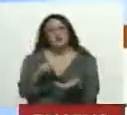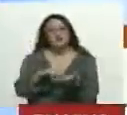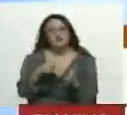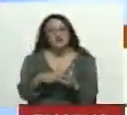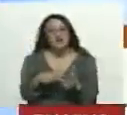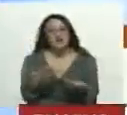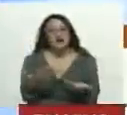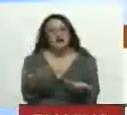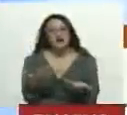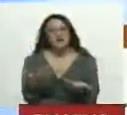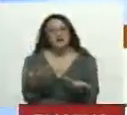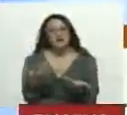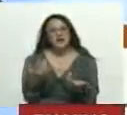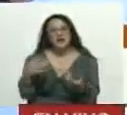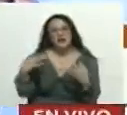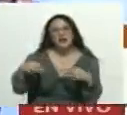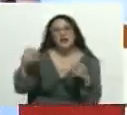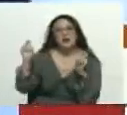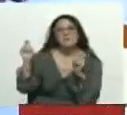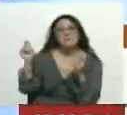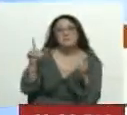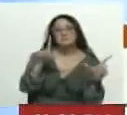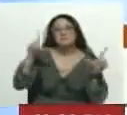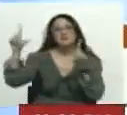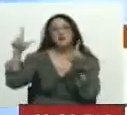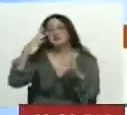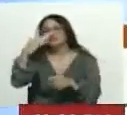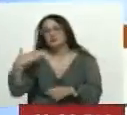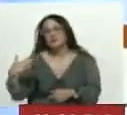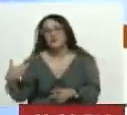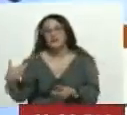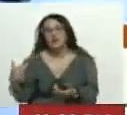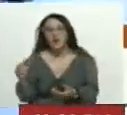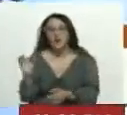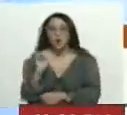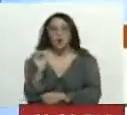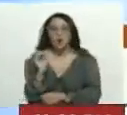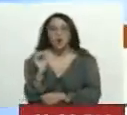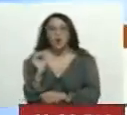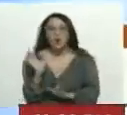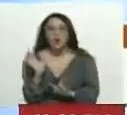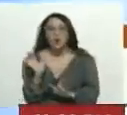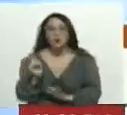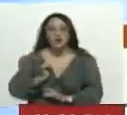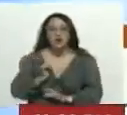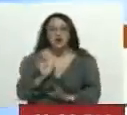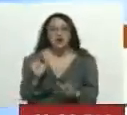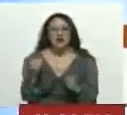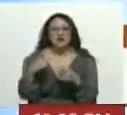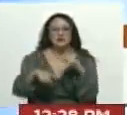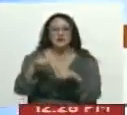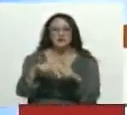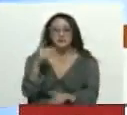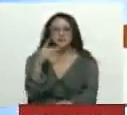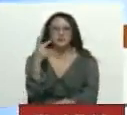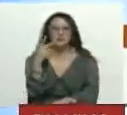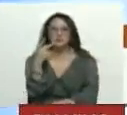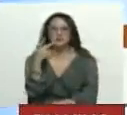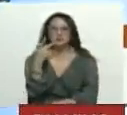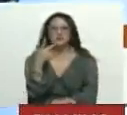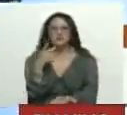mero panfleto o mero eslogan o o cierta categoría política allí que queremos